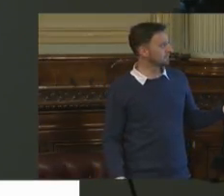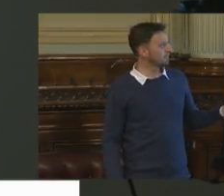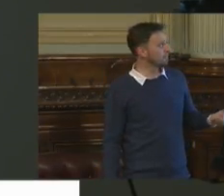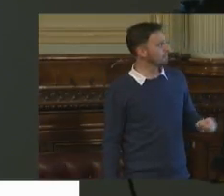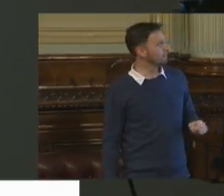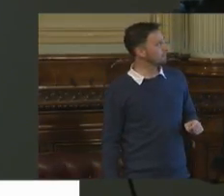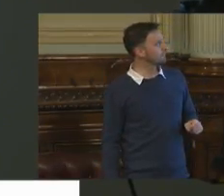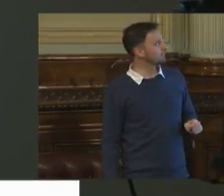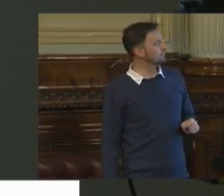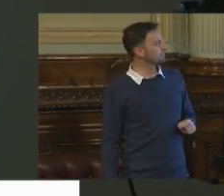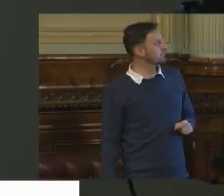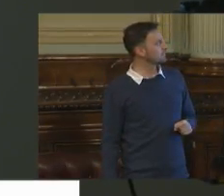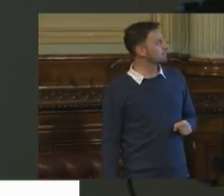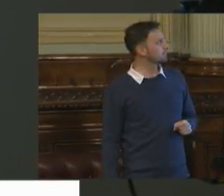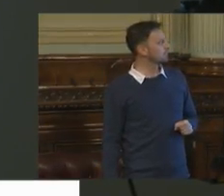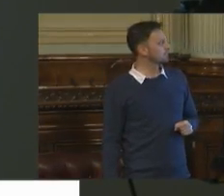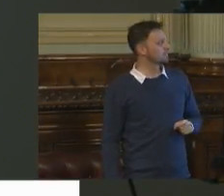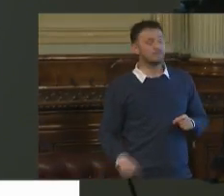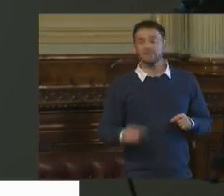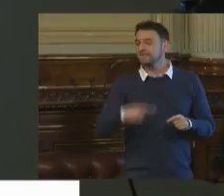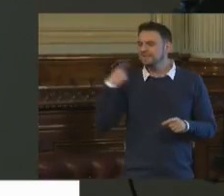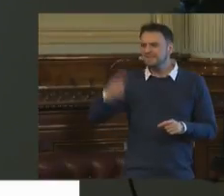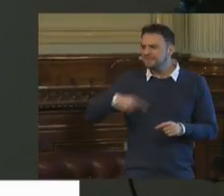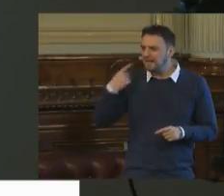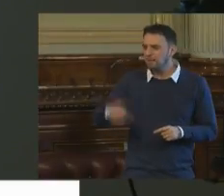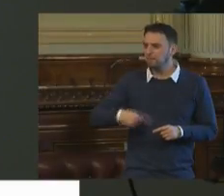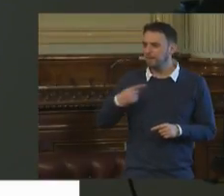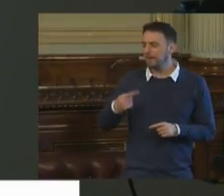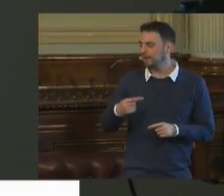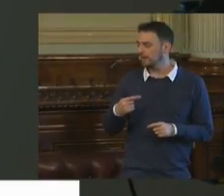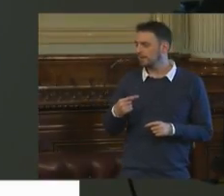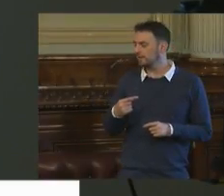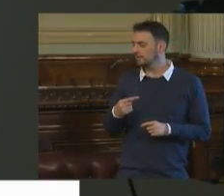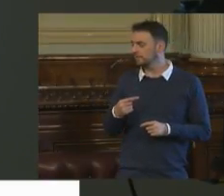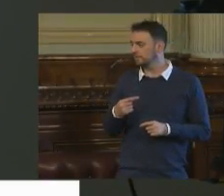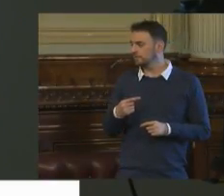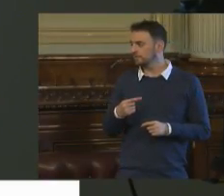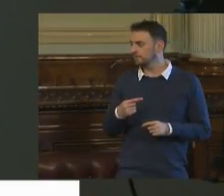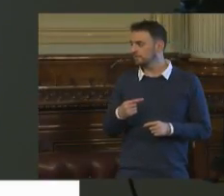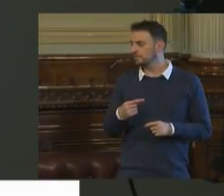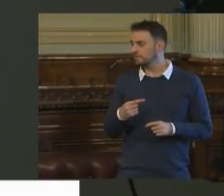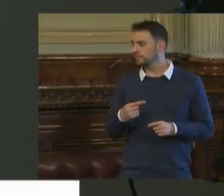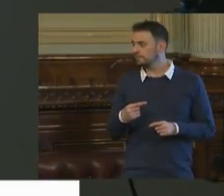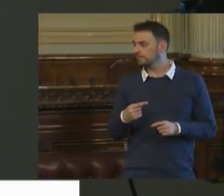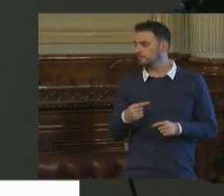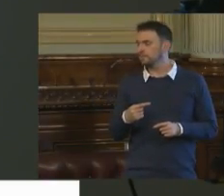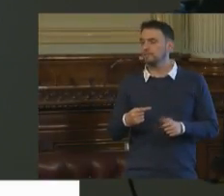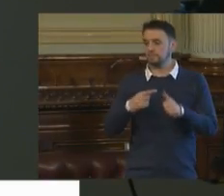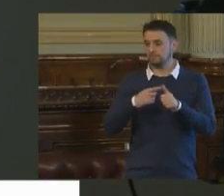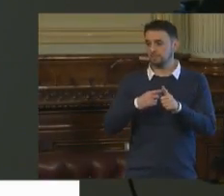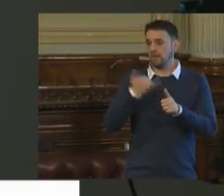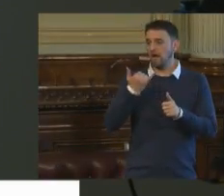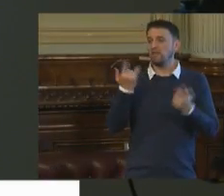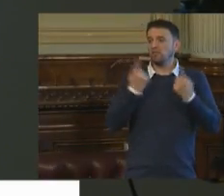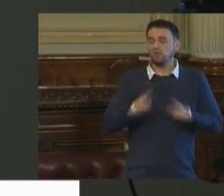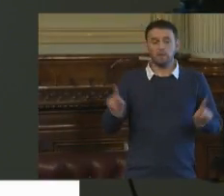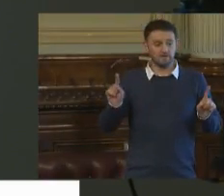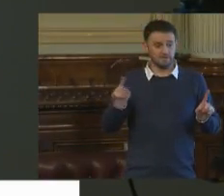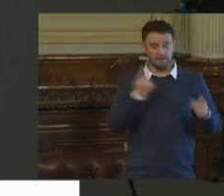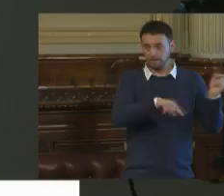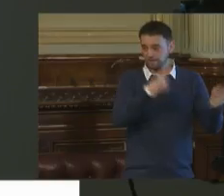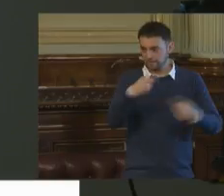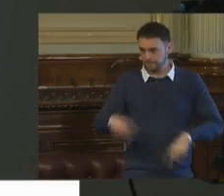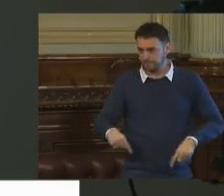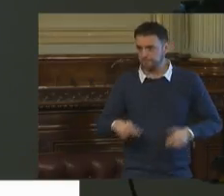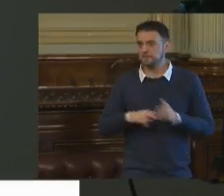acciones que están este sin sustento sino que siempre tenemos que tener en cuenta qué va a haber una diversidad